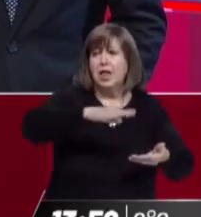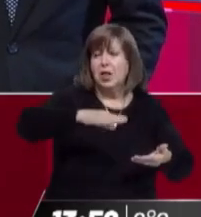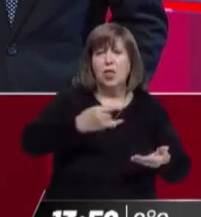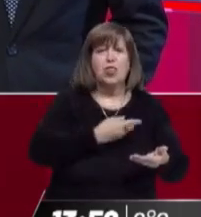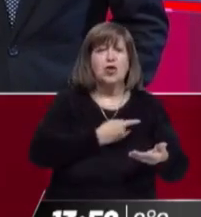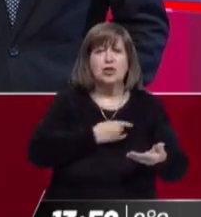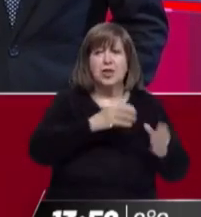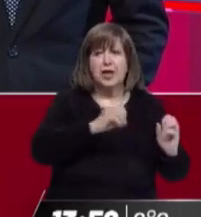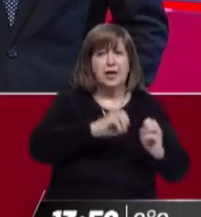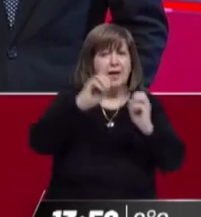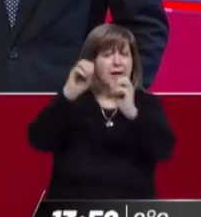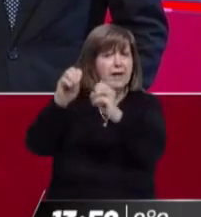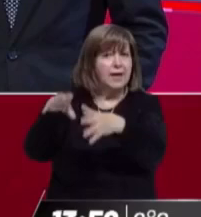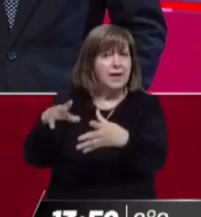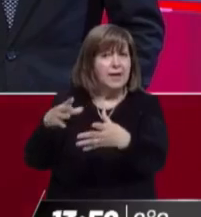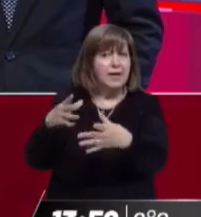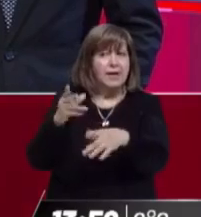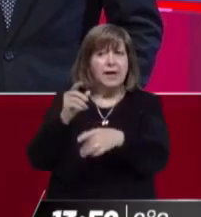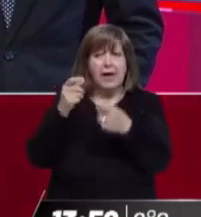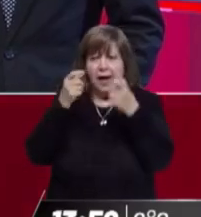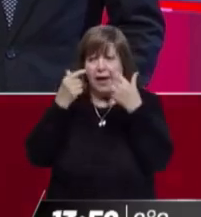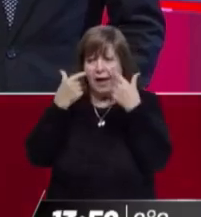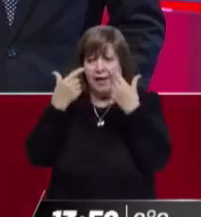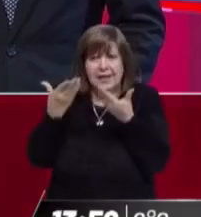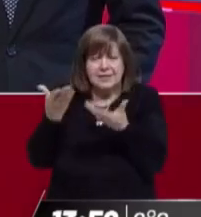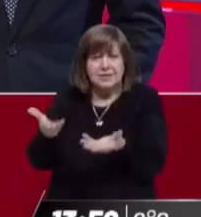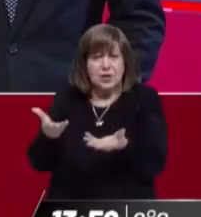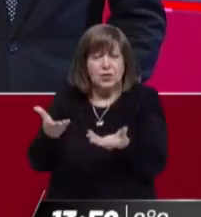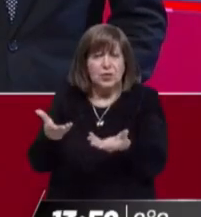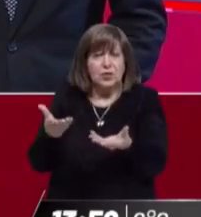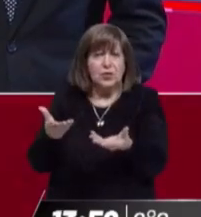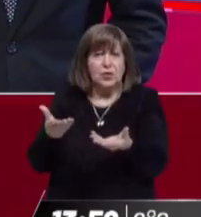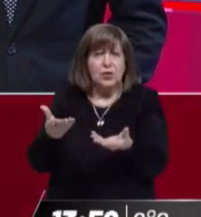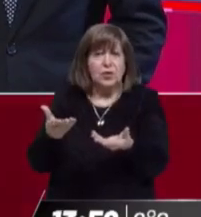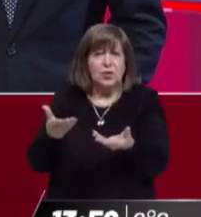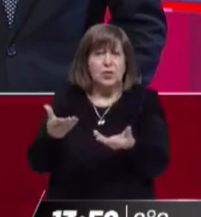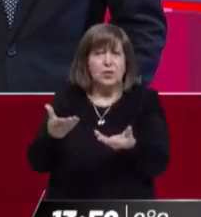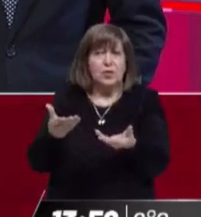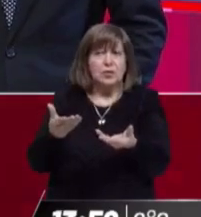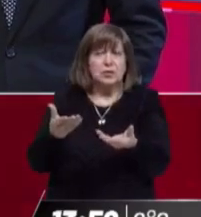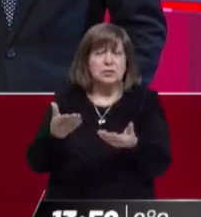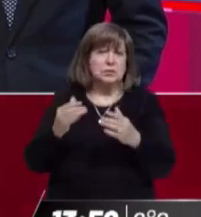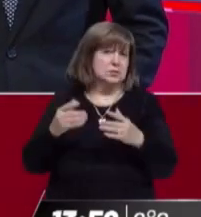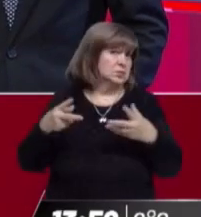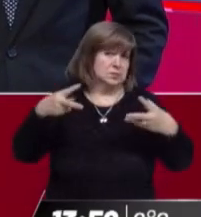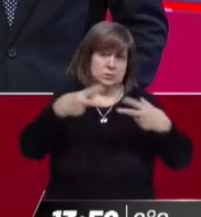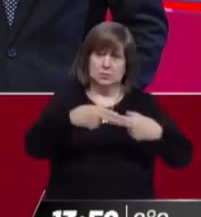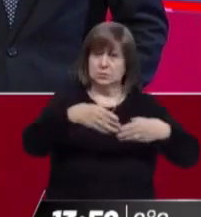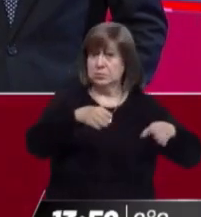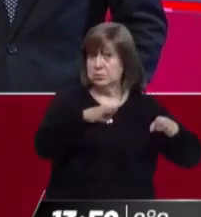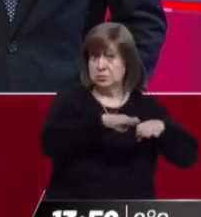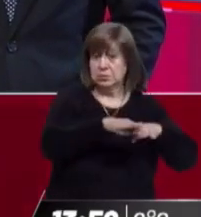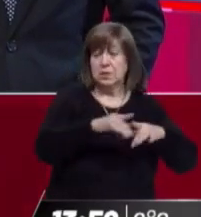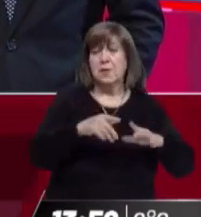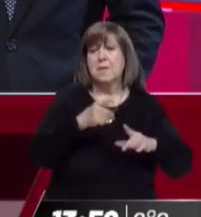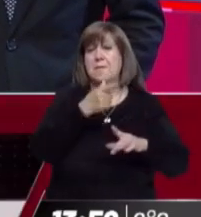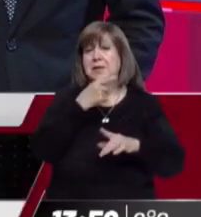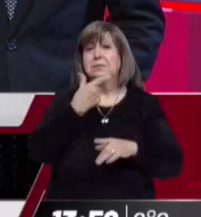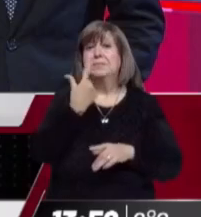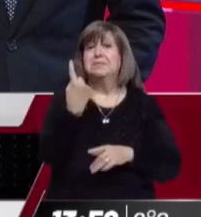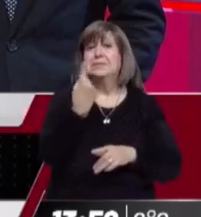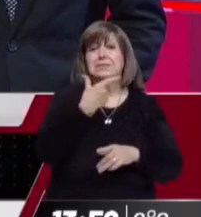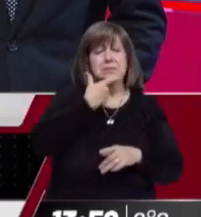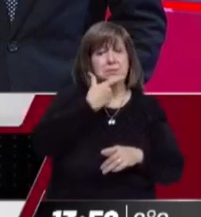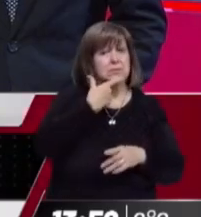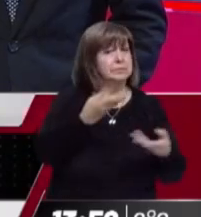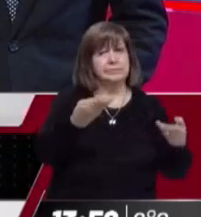termina ocurriendo, porque bueno, ya lo han anunciado y desde acá, ¿a cuánto? ¿A los próximos 10 días? En los próximos 10 días, sí. También se cree que para septiembre, ya el